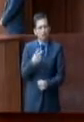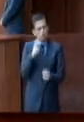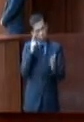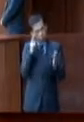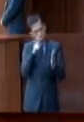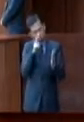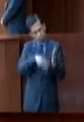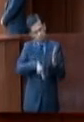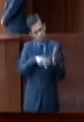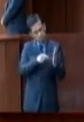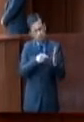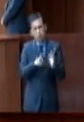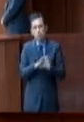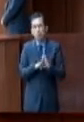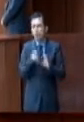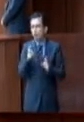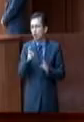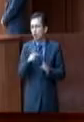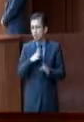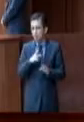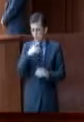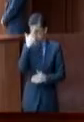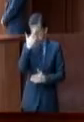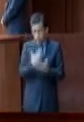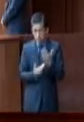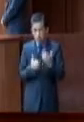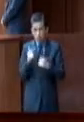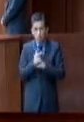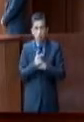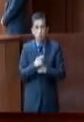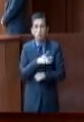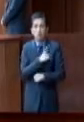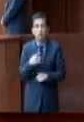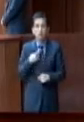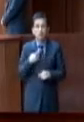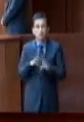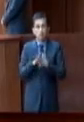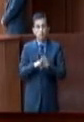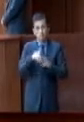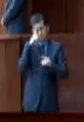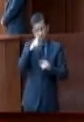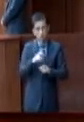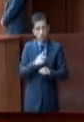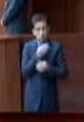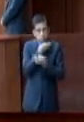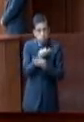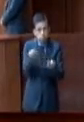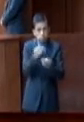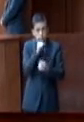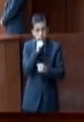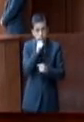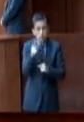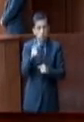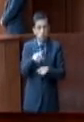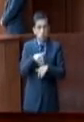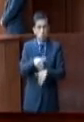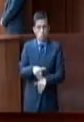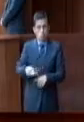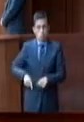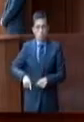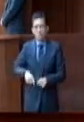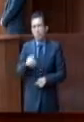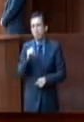específicamente de la obligación que tiene que hacer respecto de la difusión de propaganda gubernamental o casi